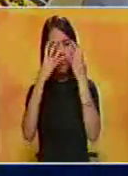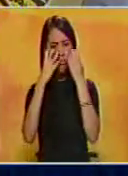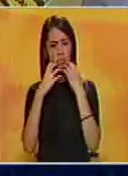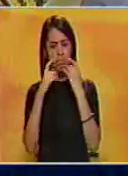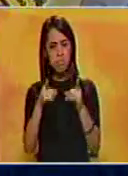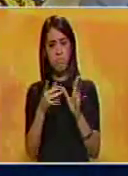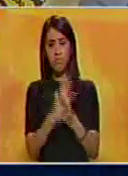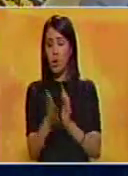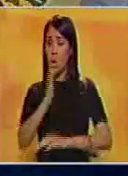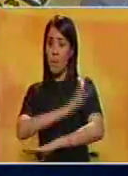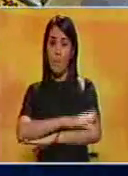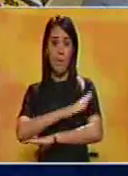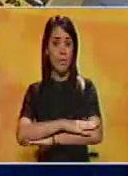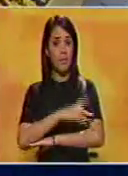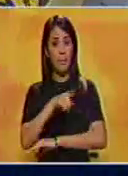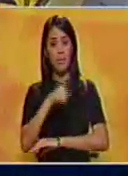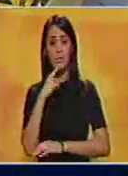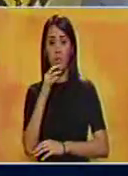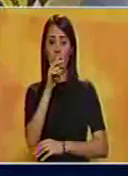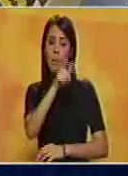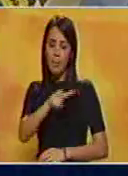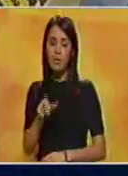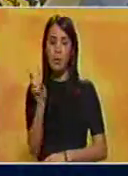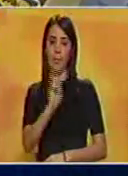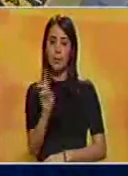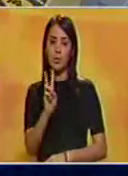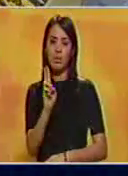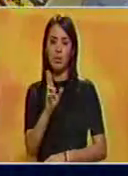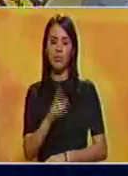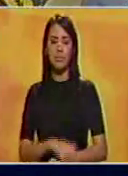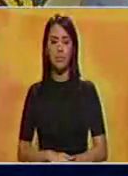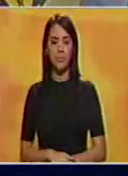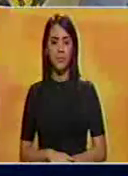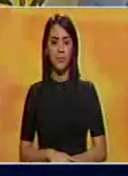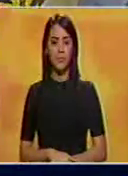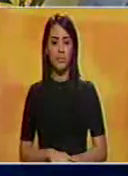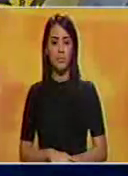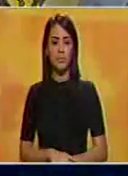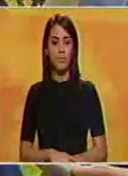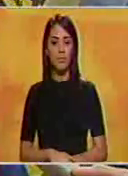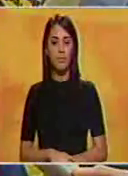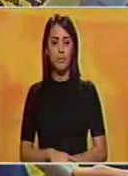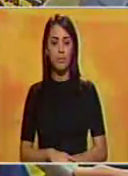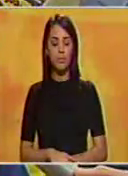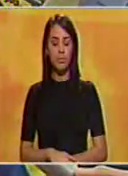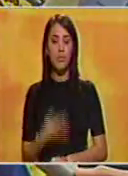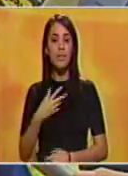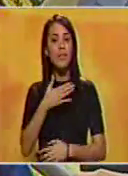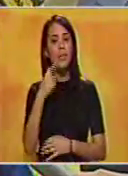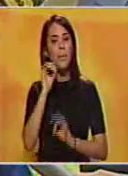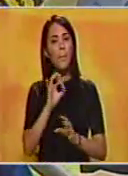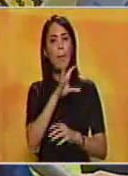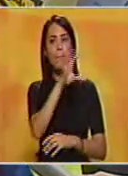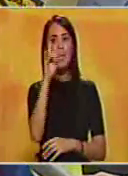el comportamiento común del venezolano, sino que quieren inocularlo y la idea que tiene su origen en el países vecinos.